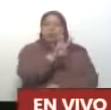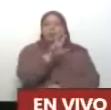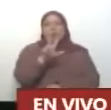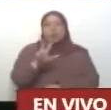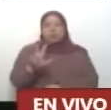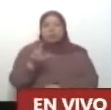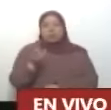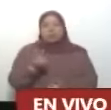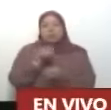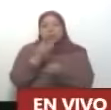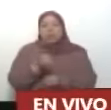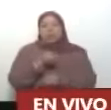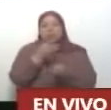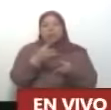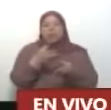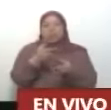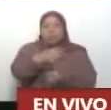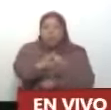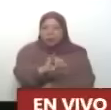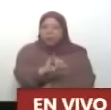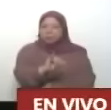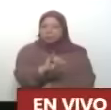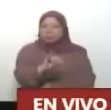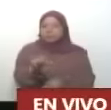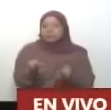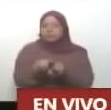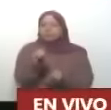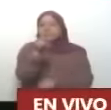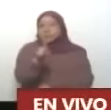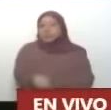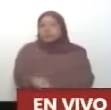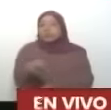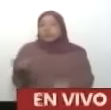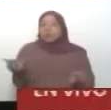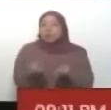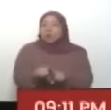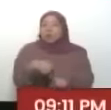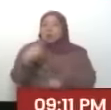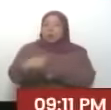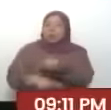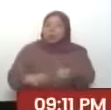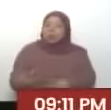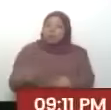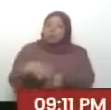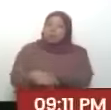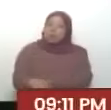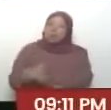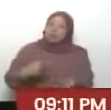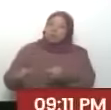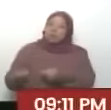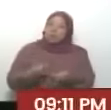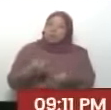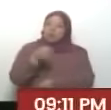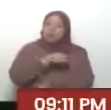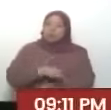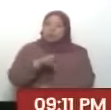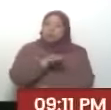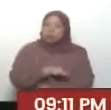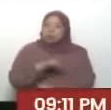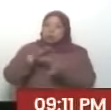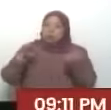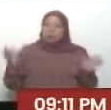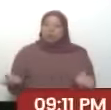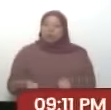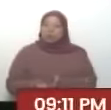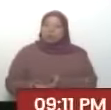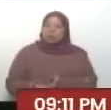usted mencionaba y sus columnas, tienen ellos mismos también similitudes y procesos de intercambio con los movimientos sociales del mundo, y